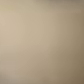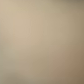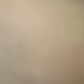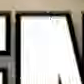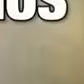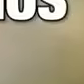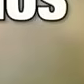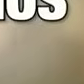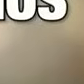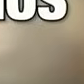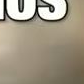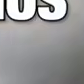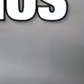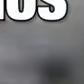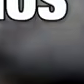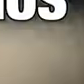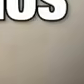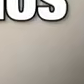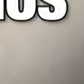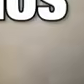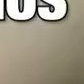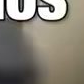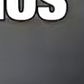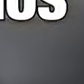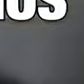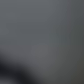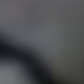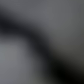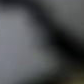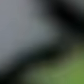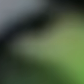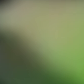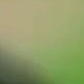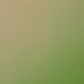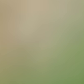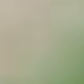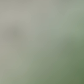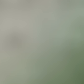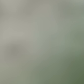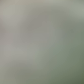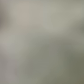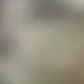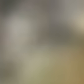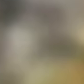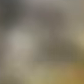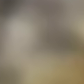Las calles se convierten en ríos y crece el temor en algunas zonas.